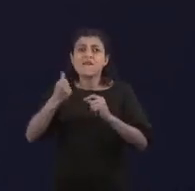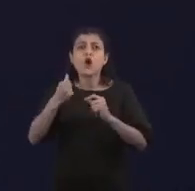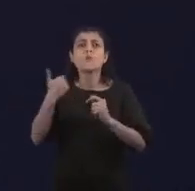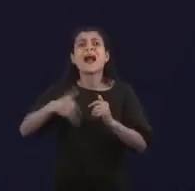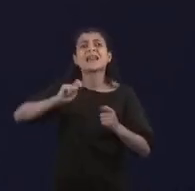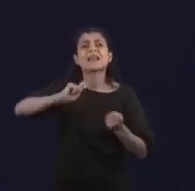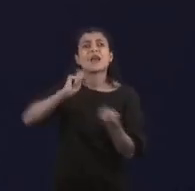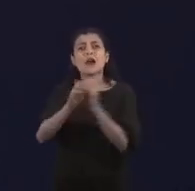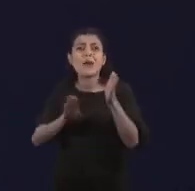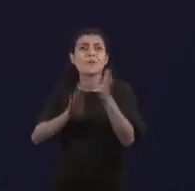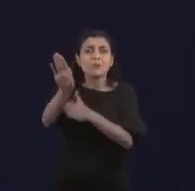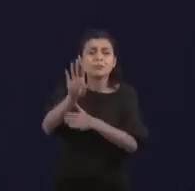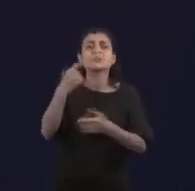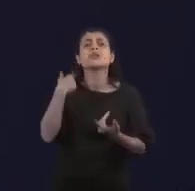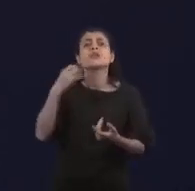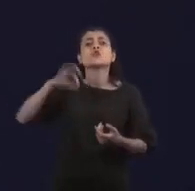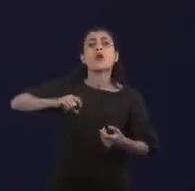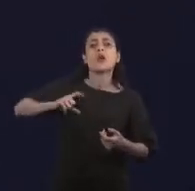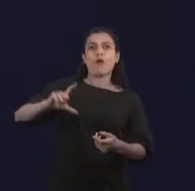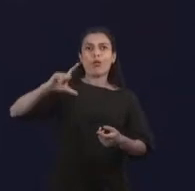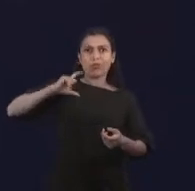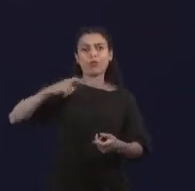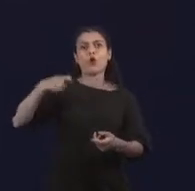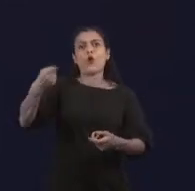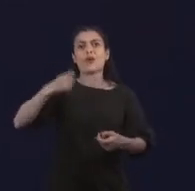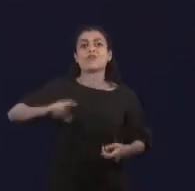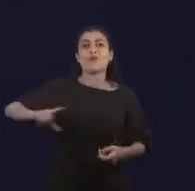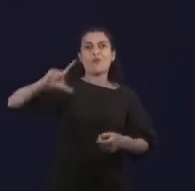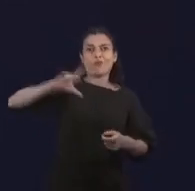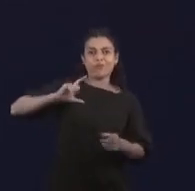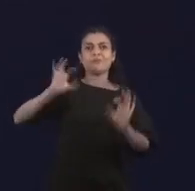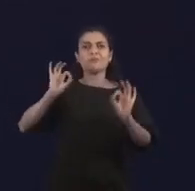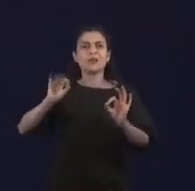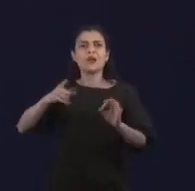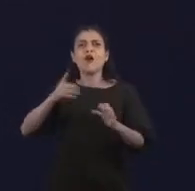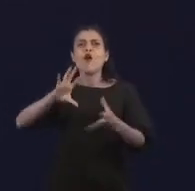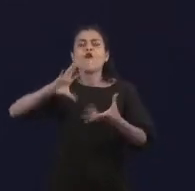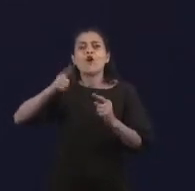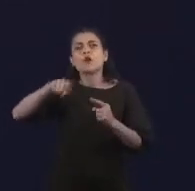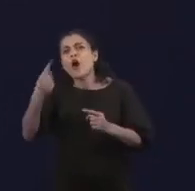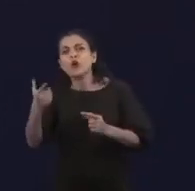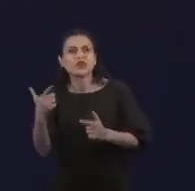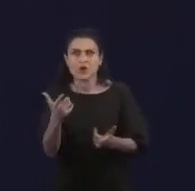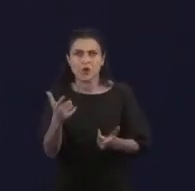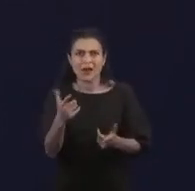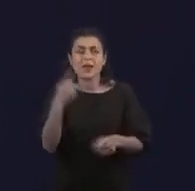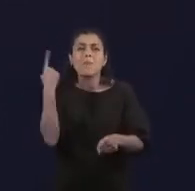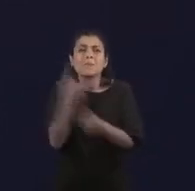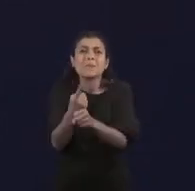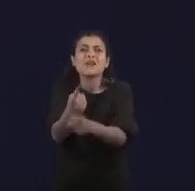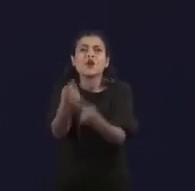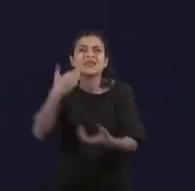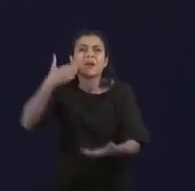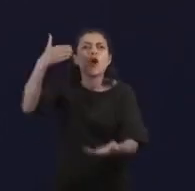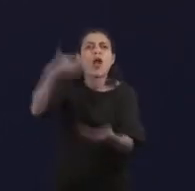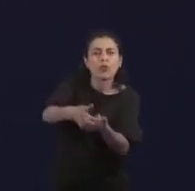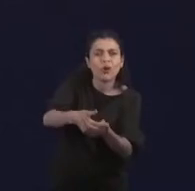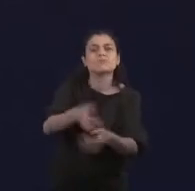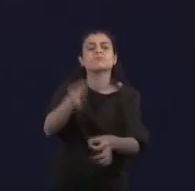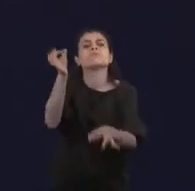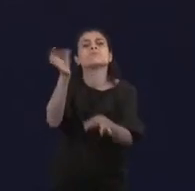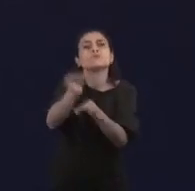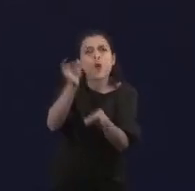mejorar salarios, de mejorar jubilaciones y de poder seguir avanzando. No hay otra manera. Sin inversión, sin educación y